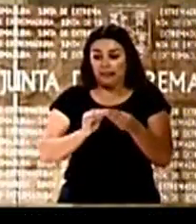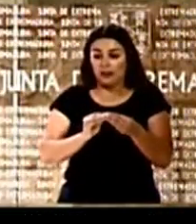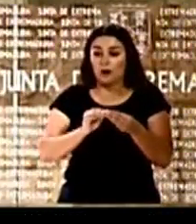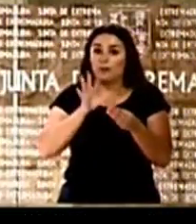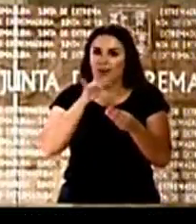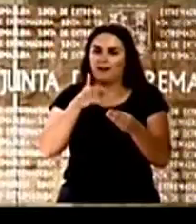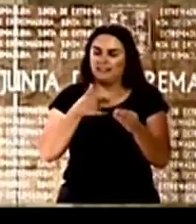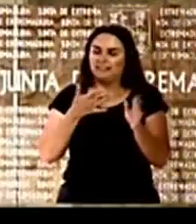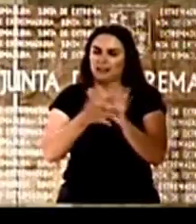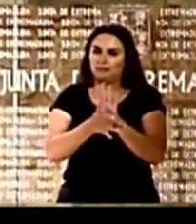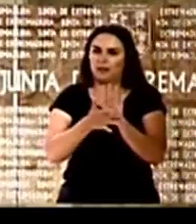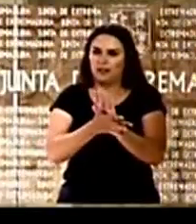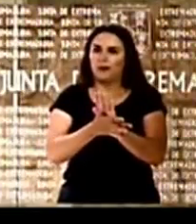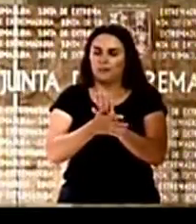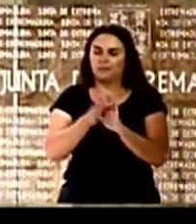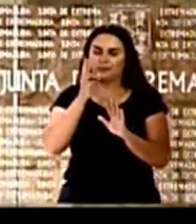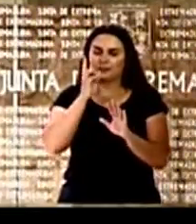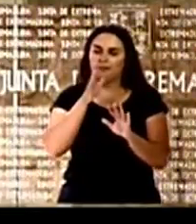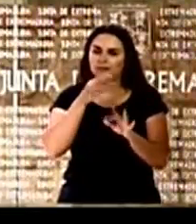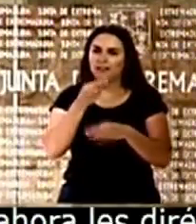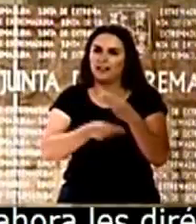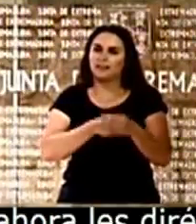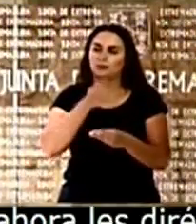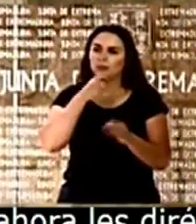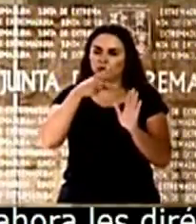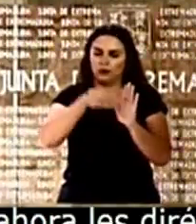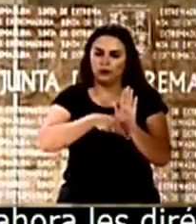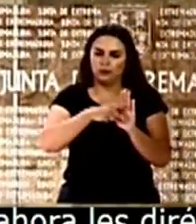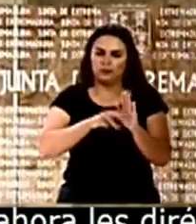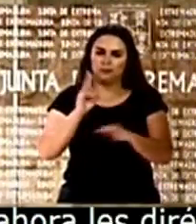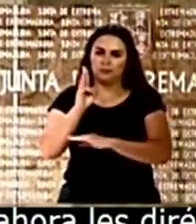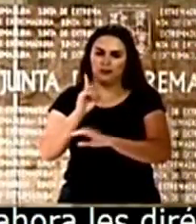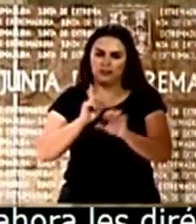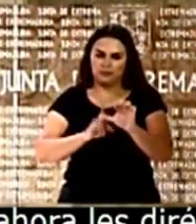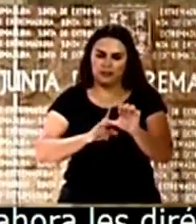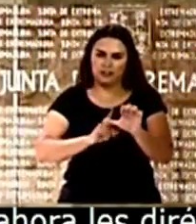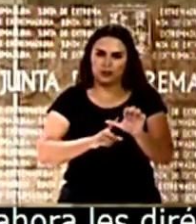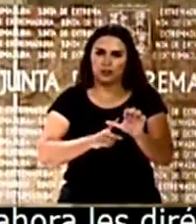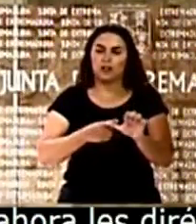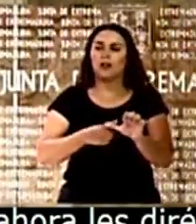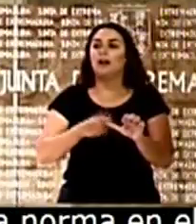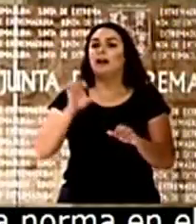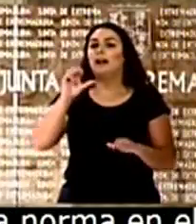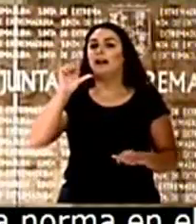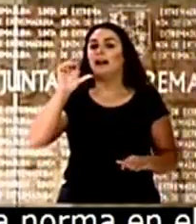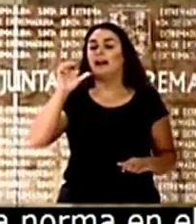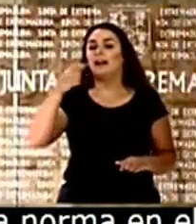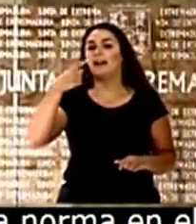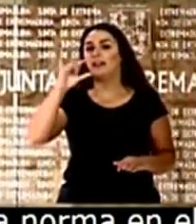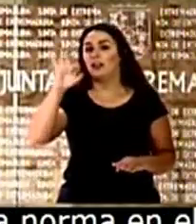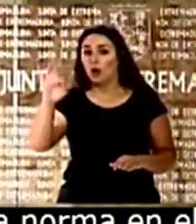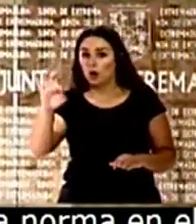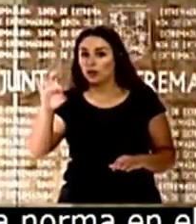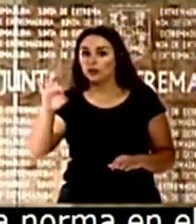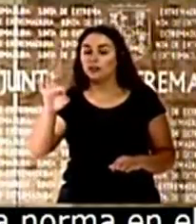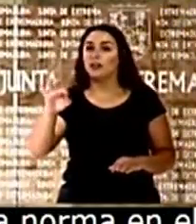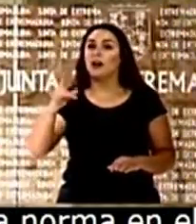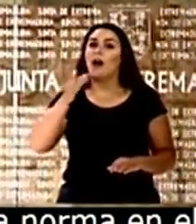les diré en qué momento se encuentra la tramitación de esta norma en el Parlamento extremeño, la legio con nombres y apellidos de alguien.